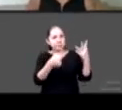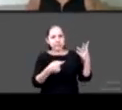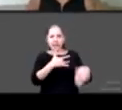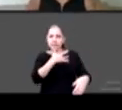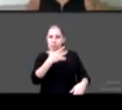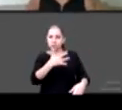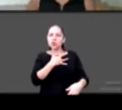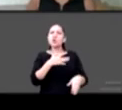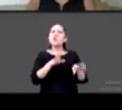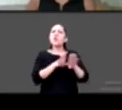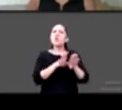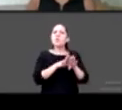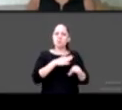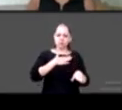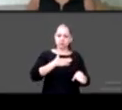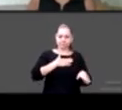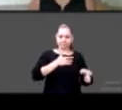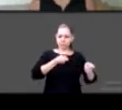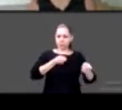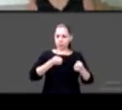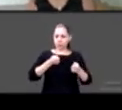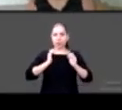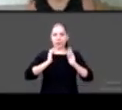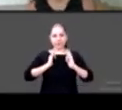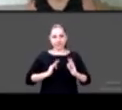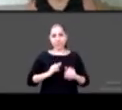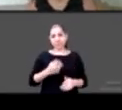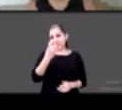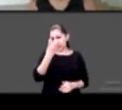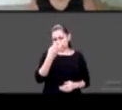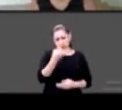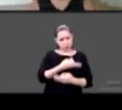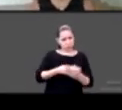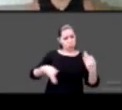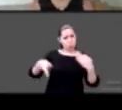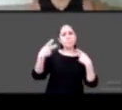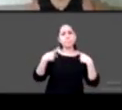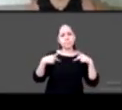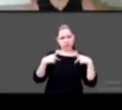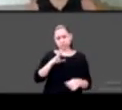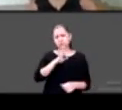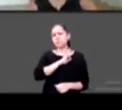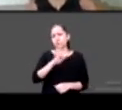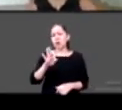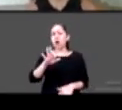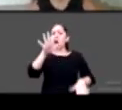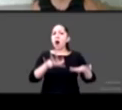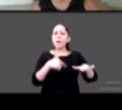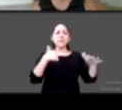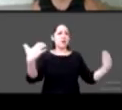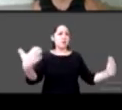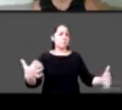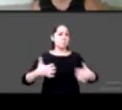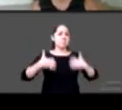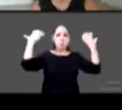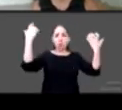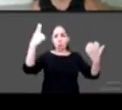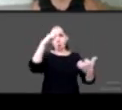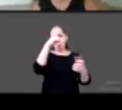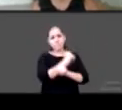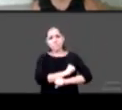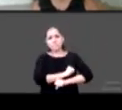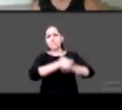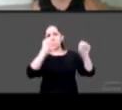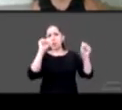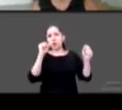hacer y es cada persona se autorregula a sí mismo. Y eso también son herramientas que podemos dar a la familia. Cada